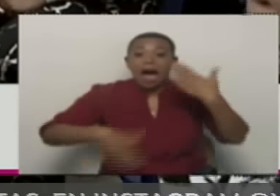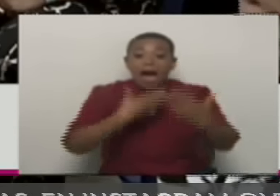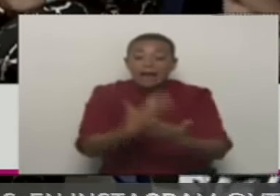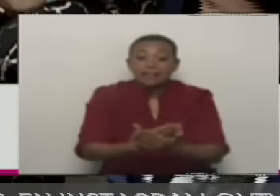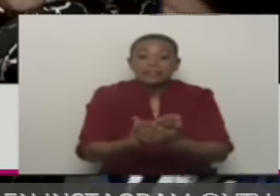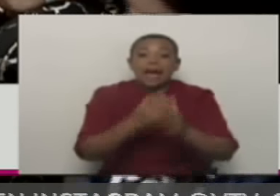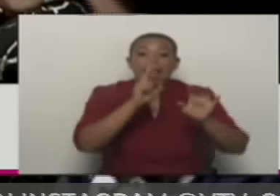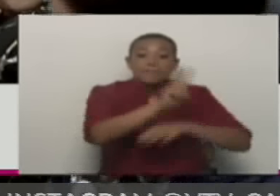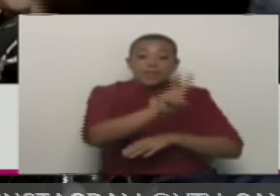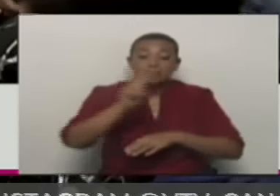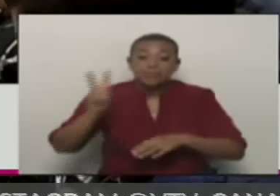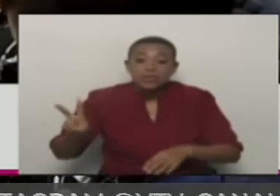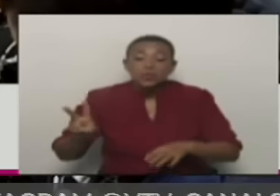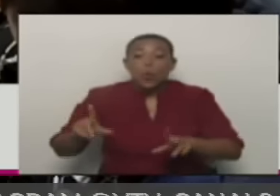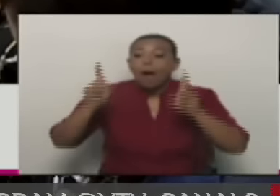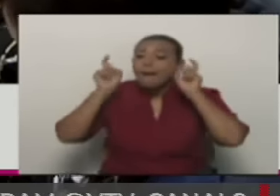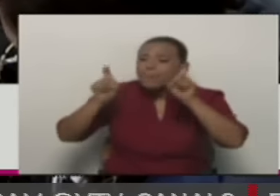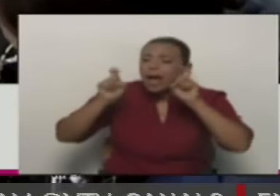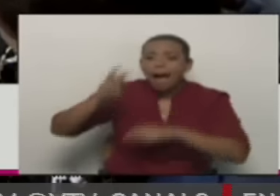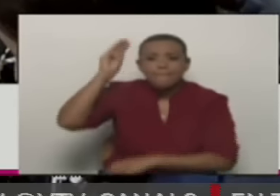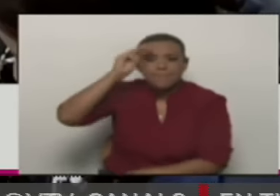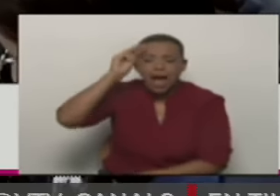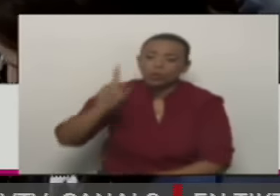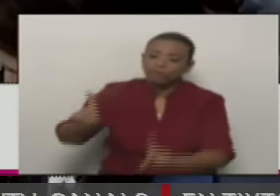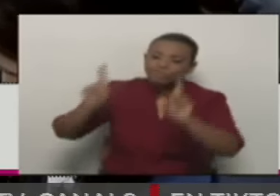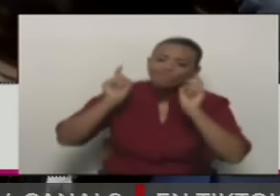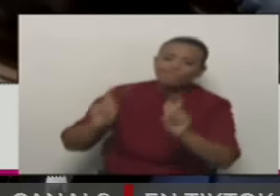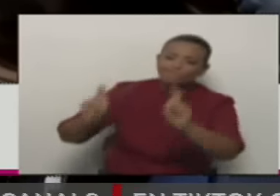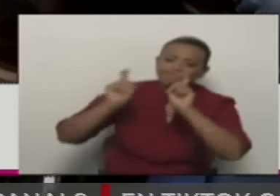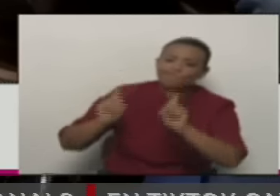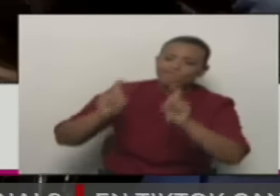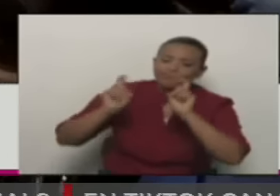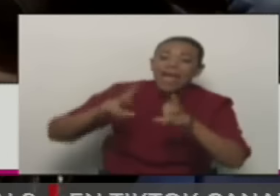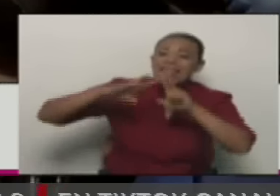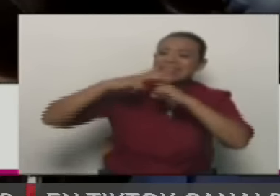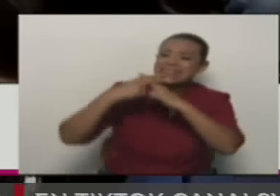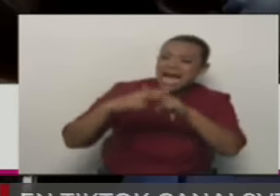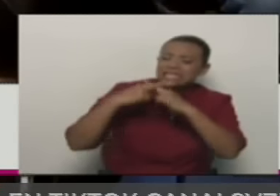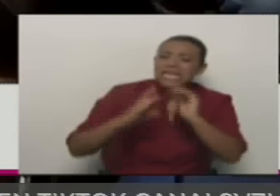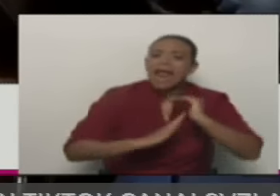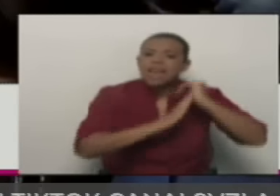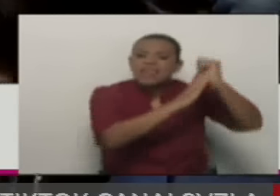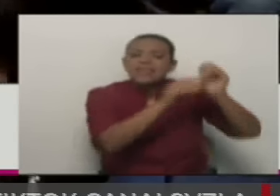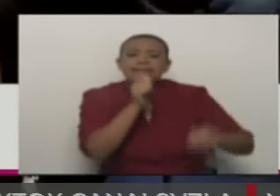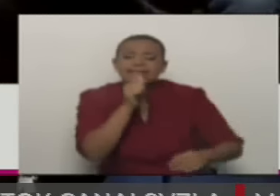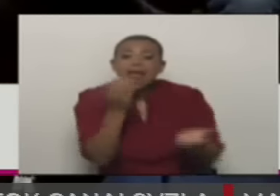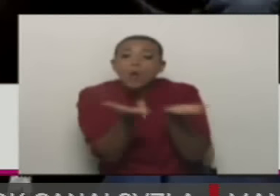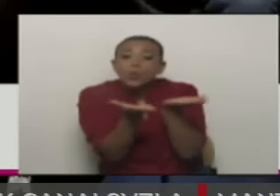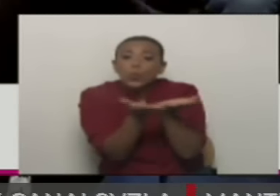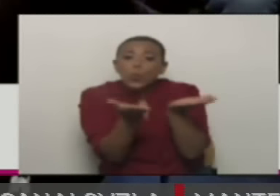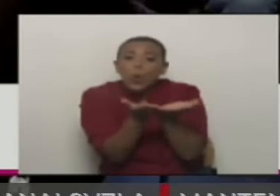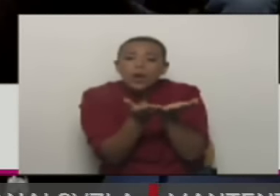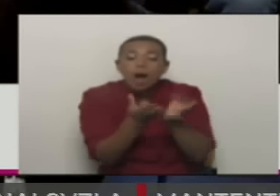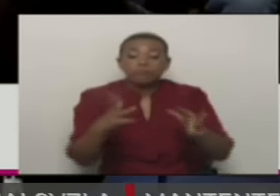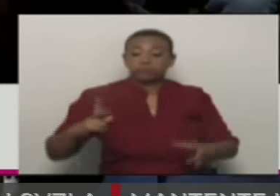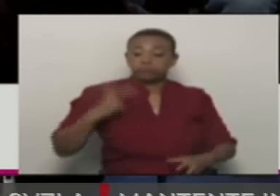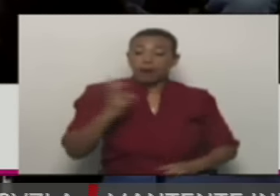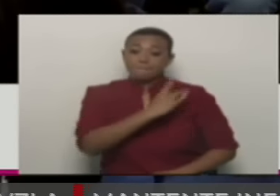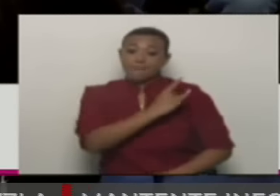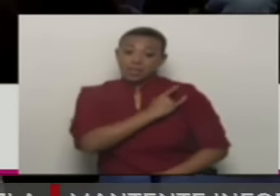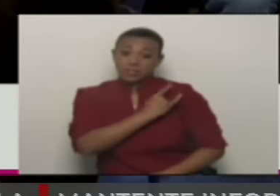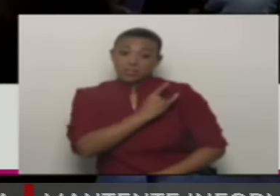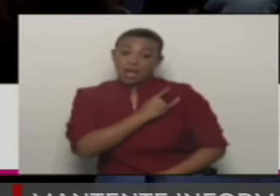arranca el plan de formación de maestros. Ese plan de formación de maestros, presidente, lo va a dirigir la Escuela del Magisterio Simón Rodríguez.